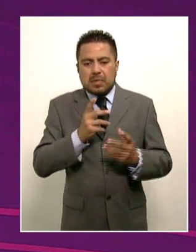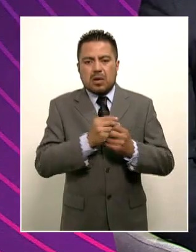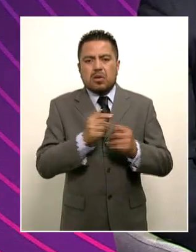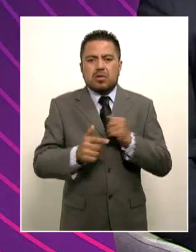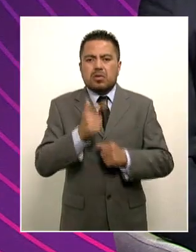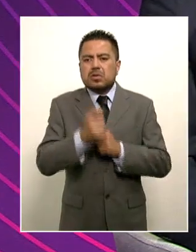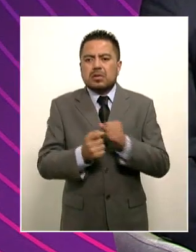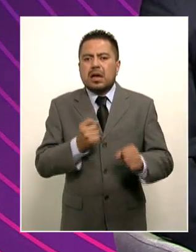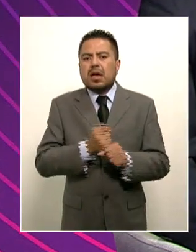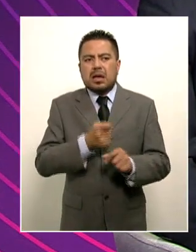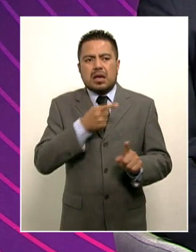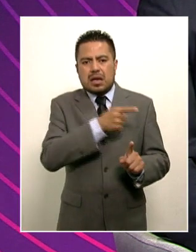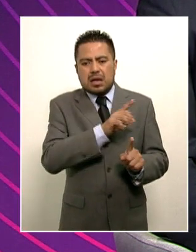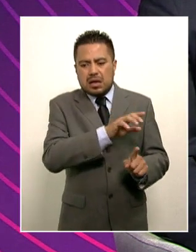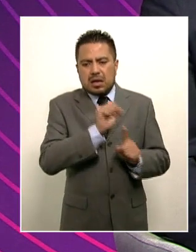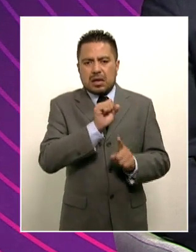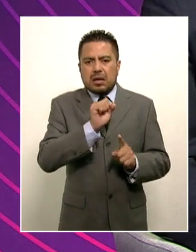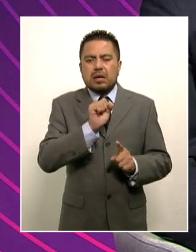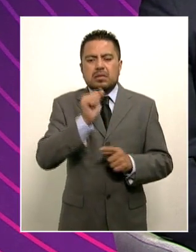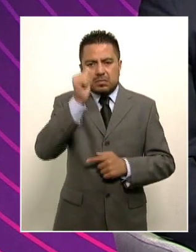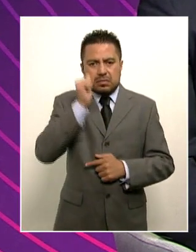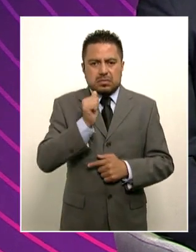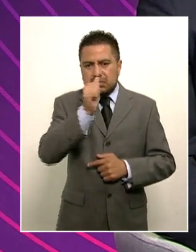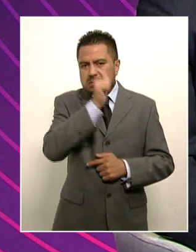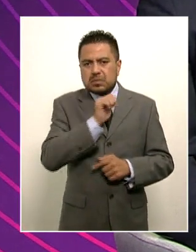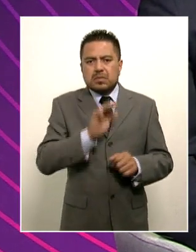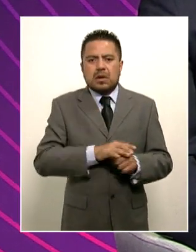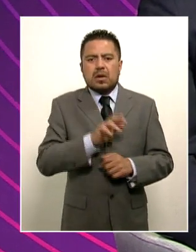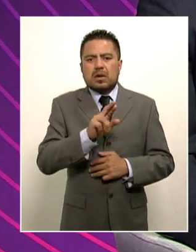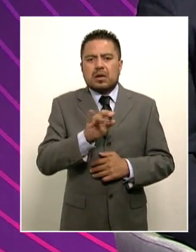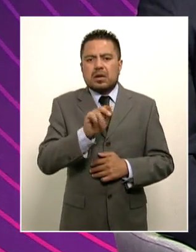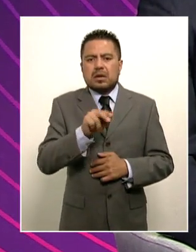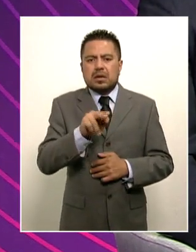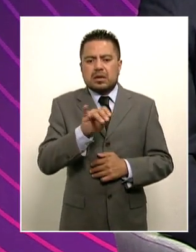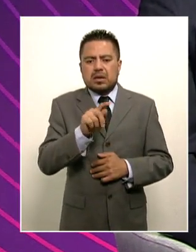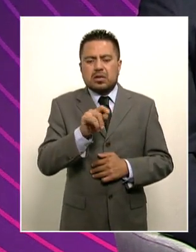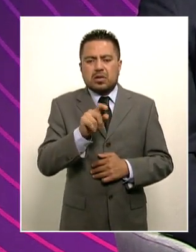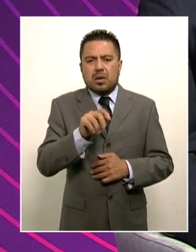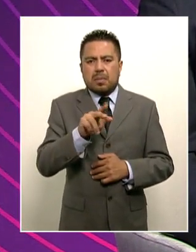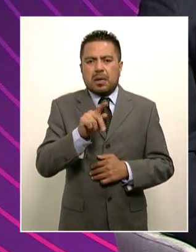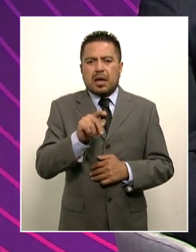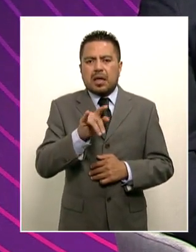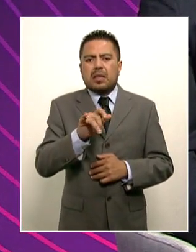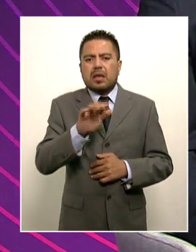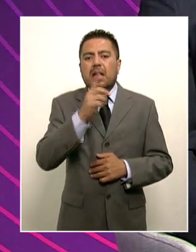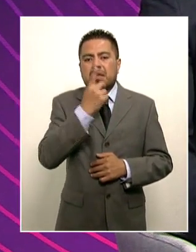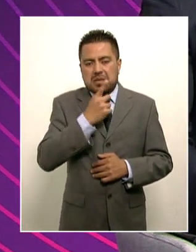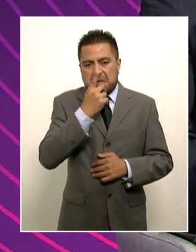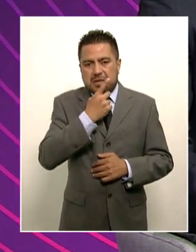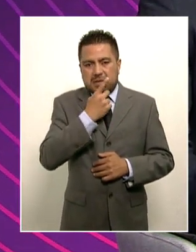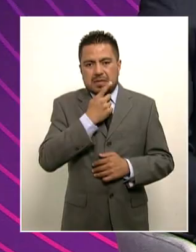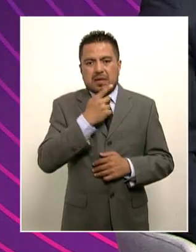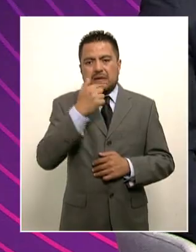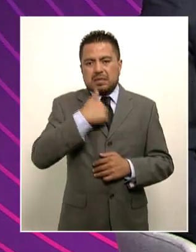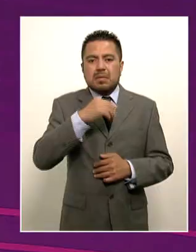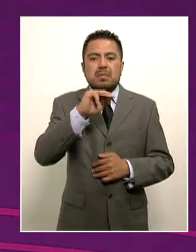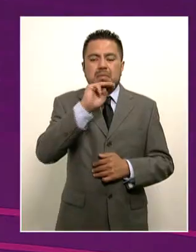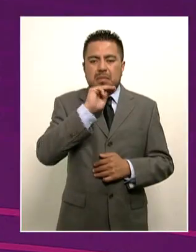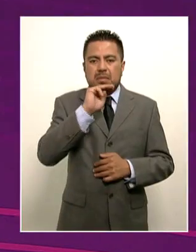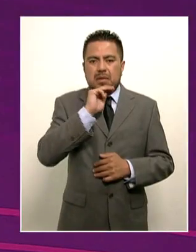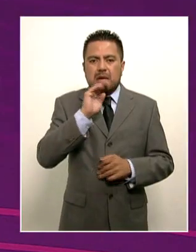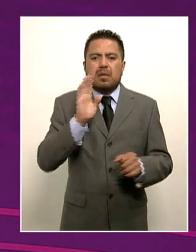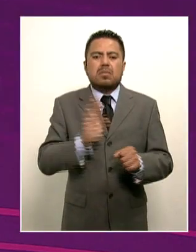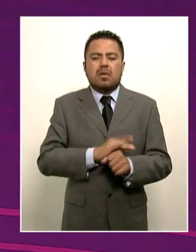años, a él le dio discapacidad visual por retinopatía diabética. Entonces, y a mi señora madre